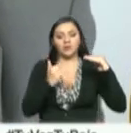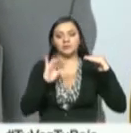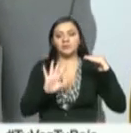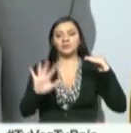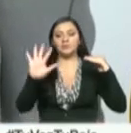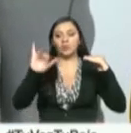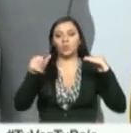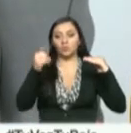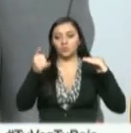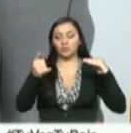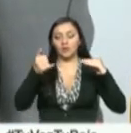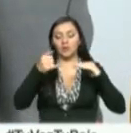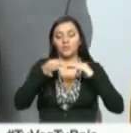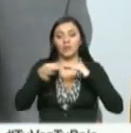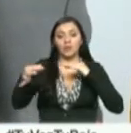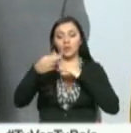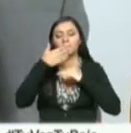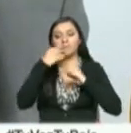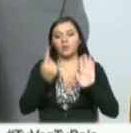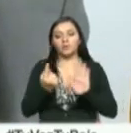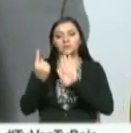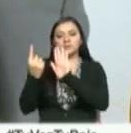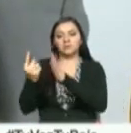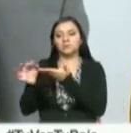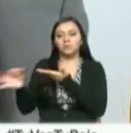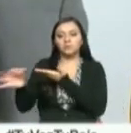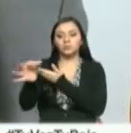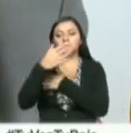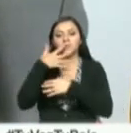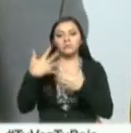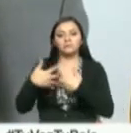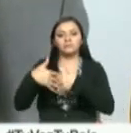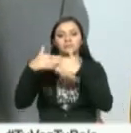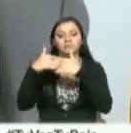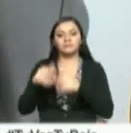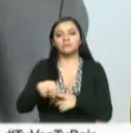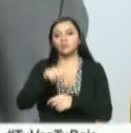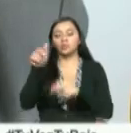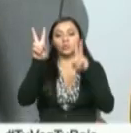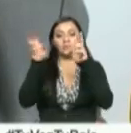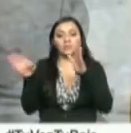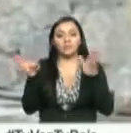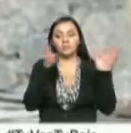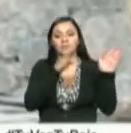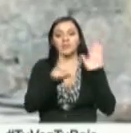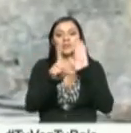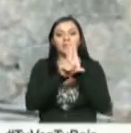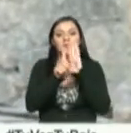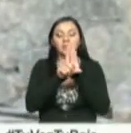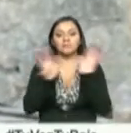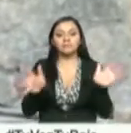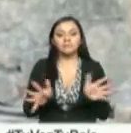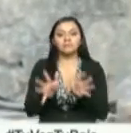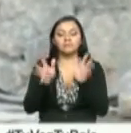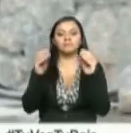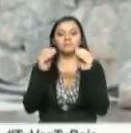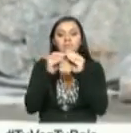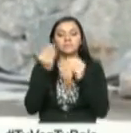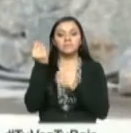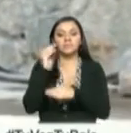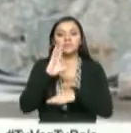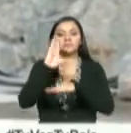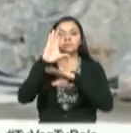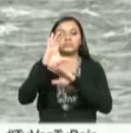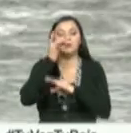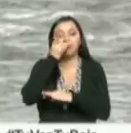6. De tal forma que ese sería un aporte a la ruralidad de la Amazonía. En otro aspecto, la norma contempla estímulos para la asignación de más recursos para la